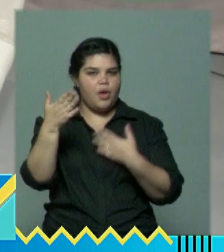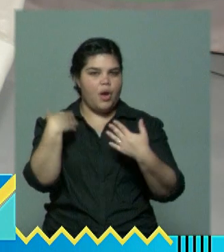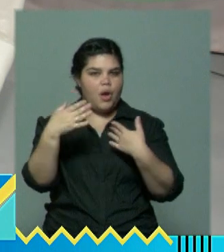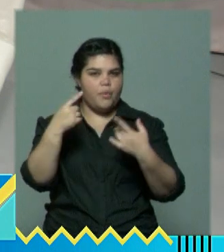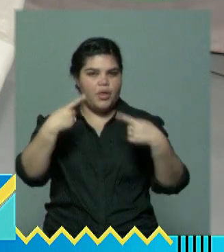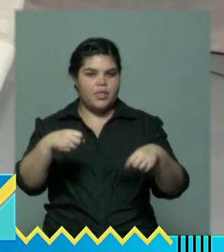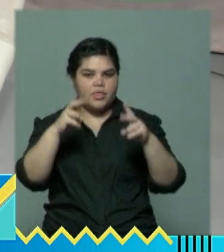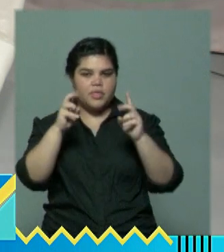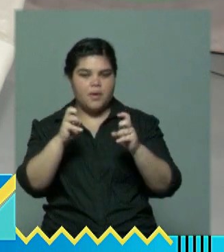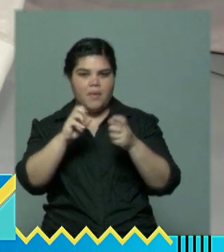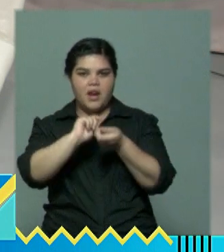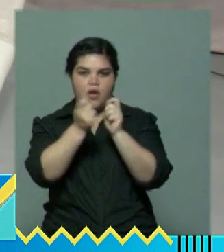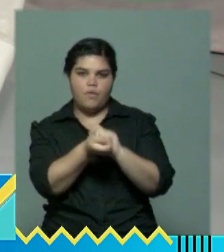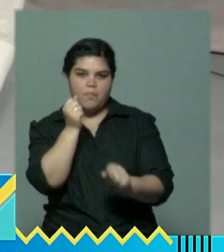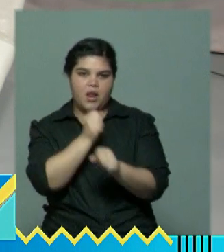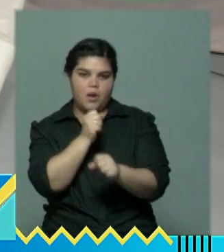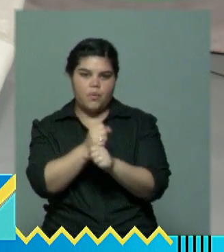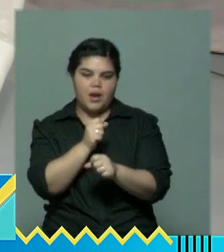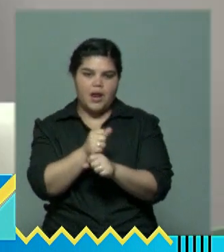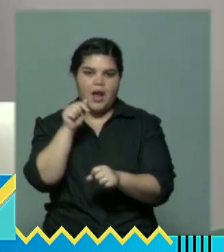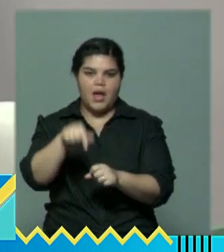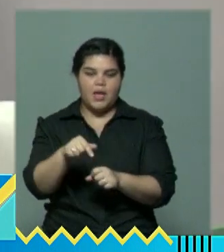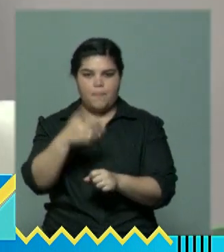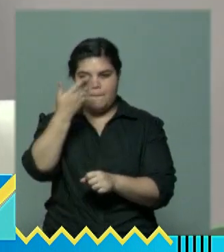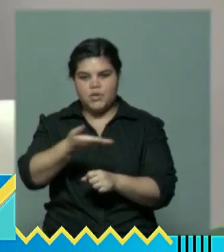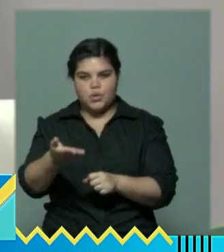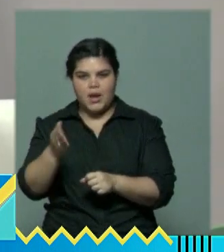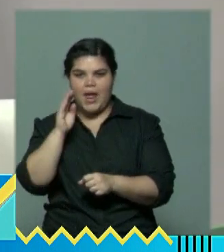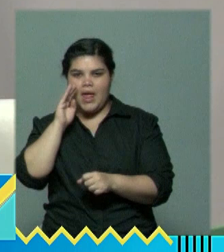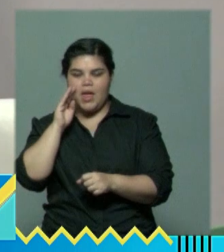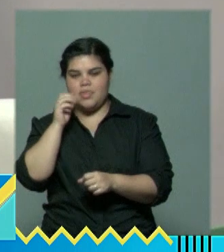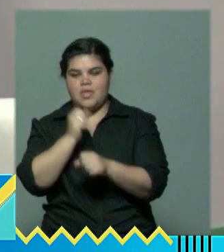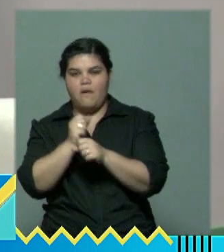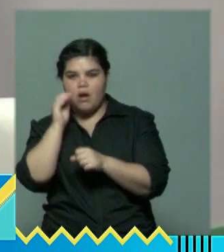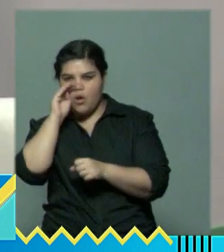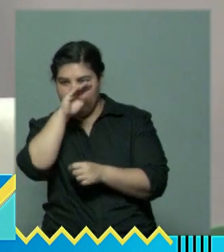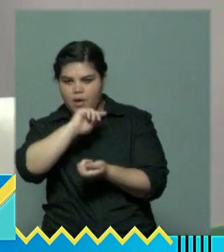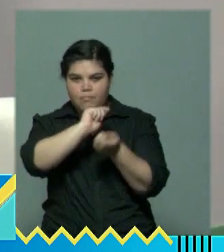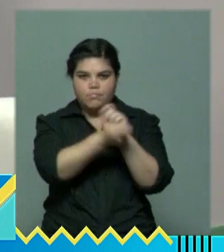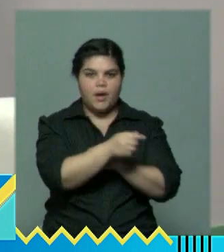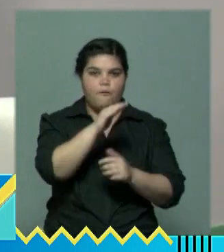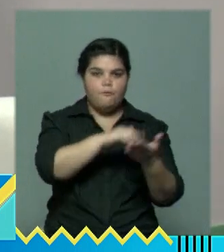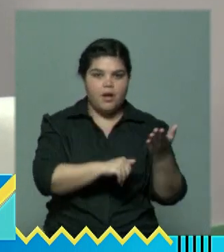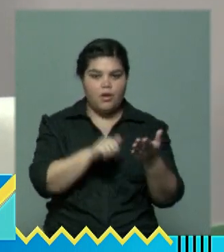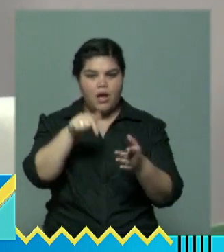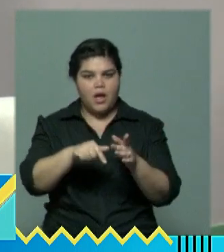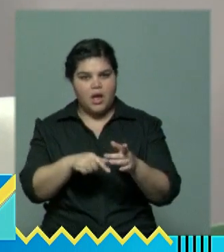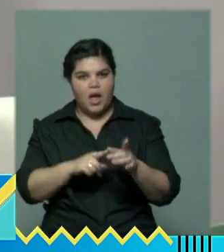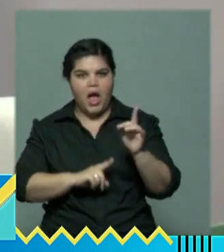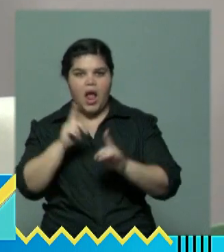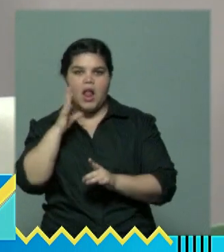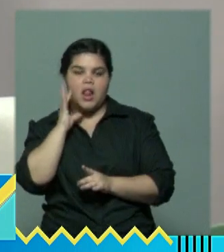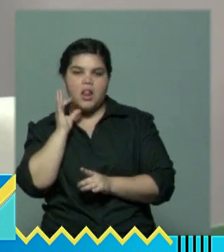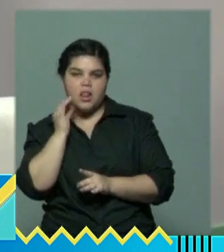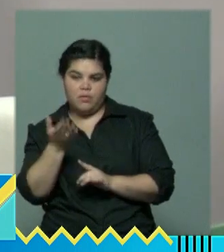esta reforma laboral el tema del blanqueo de los trabajadores, y quería preguntarte, Alejandro, si hay alguna penalidad, porque si bien al